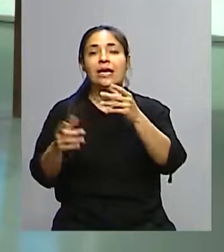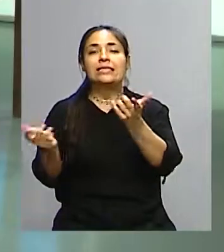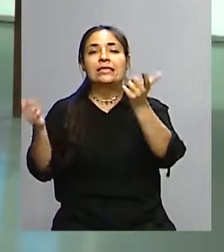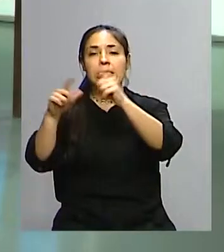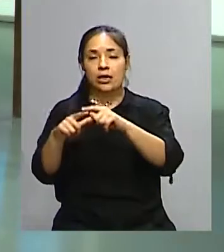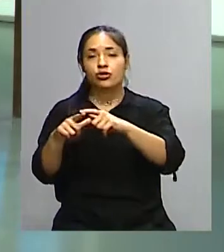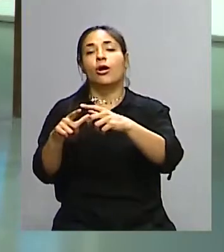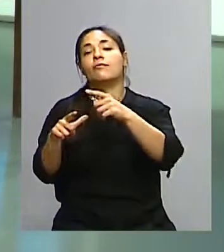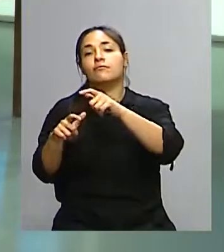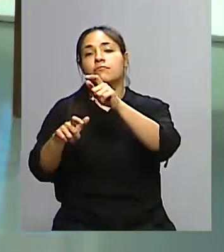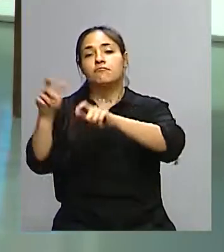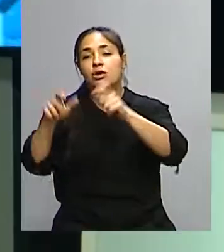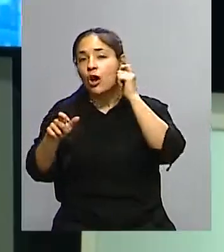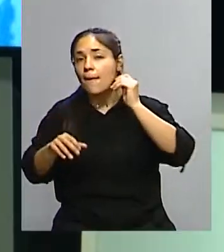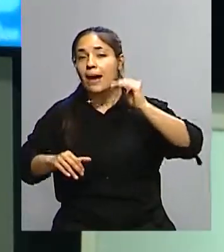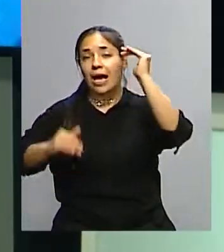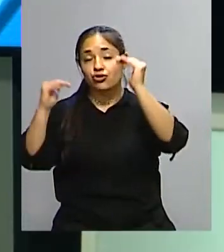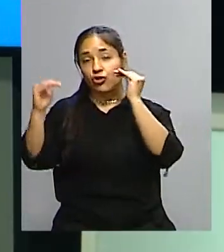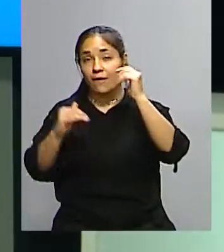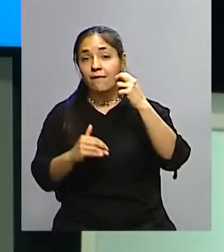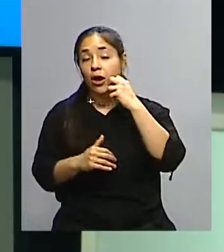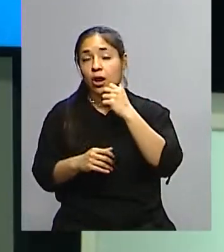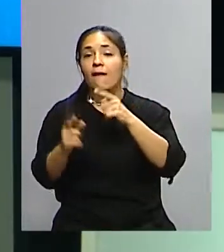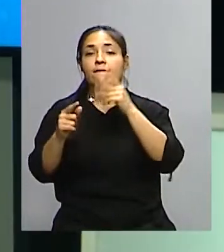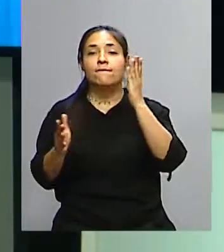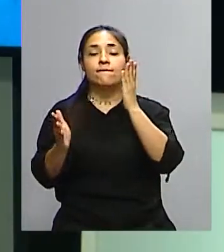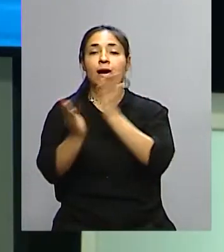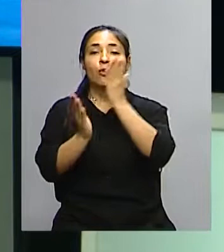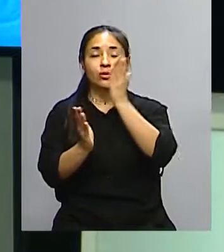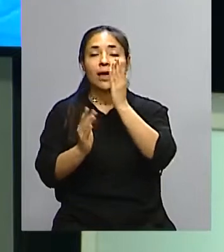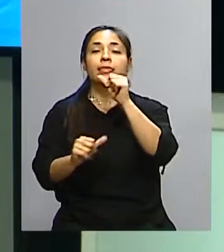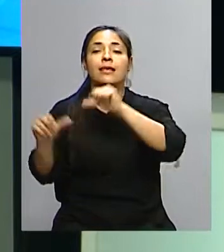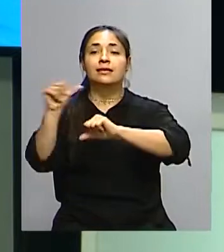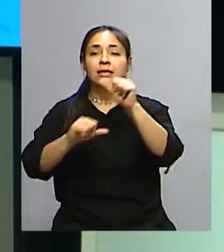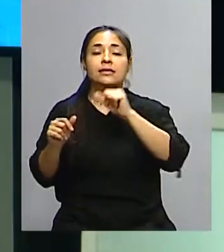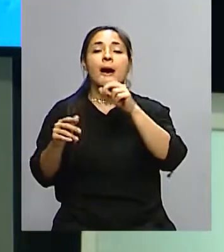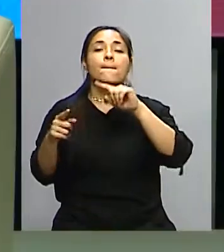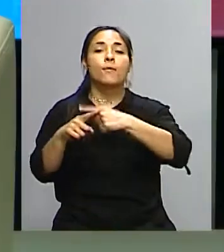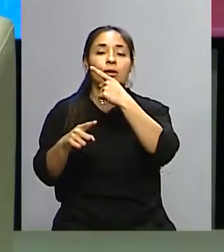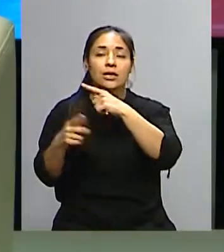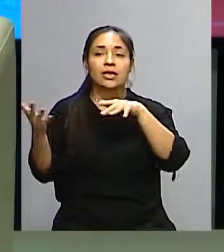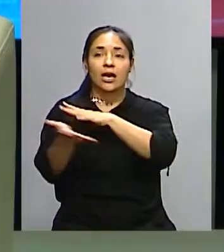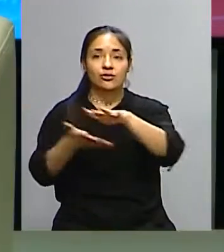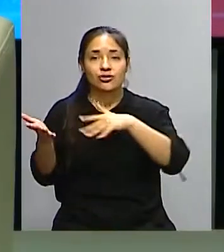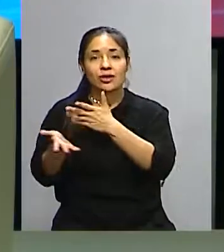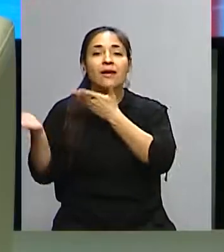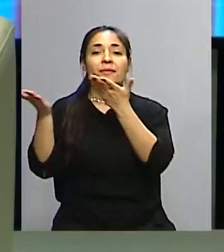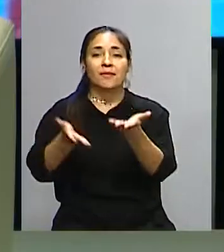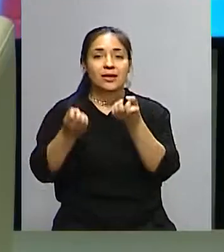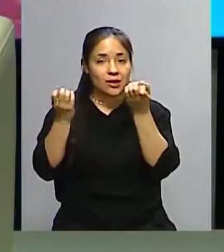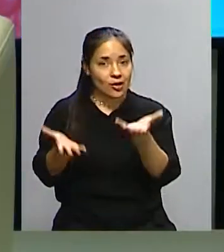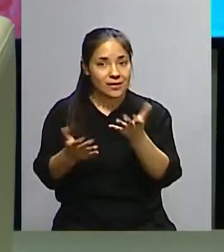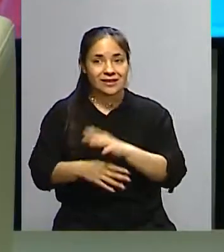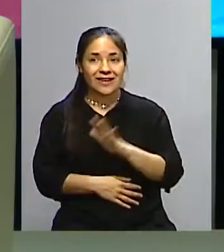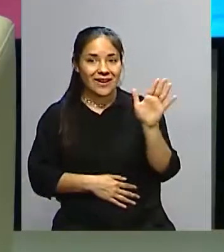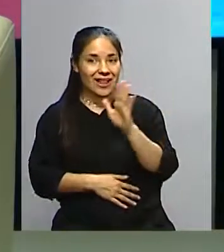y Envejecimiento Poblacional de la Facultad de Ciencias Políticas y Sociales de la Universidad Nacional de Cuyo, a quien le damos la bienvenida. ¿Cómo estás, Belén? Hola, ¿qué tal? Muy